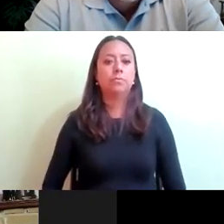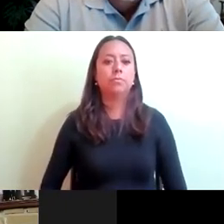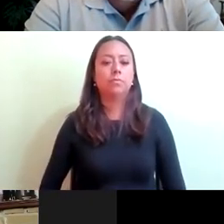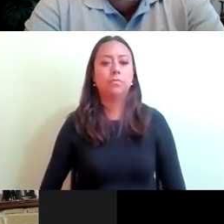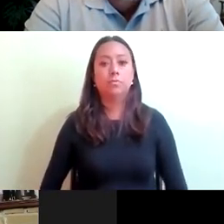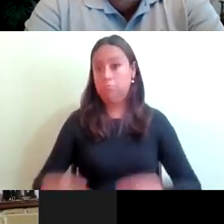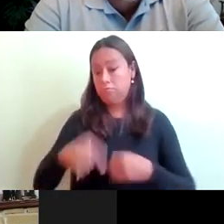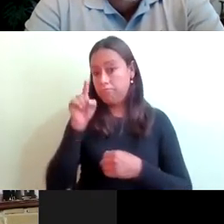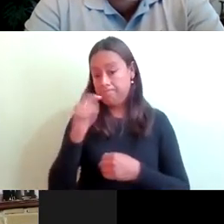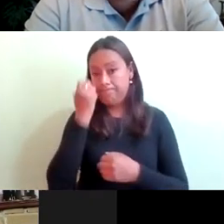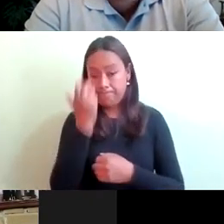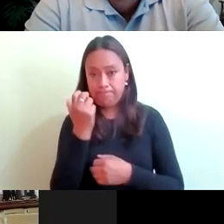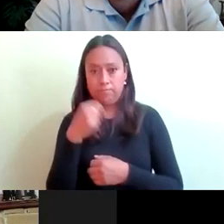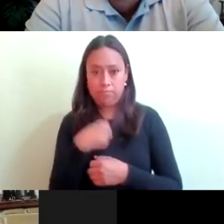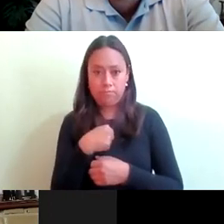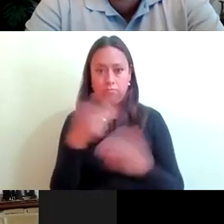por una o en bloque?